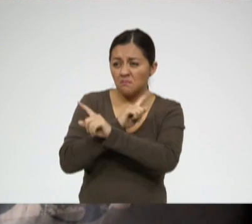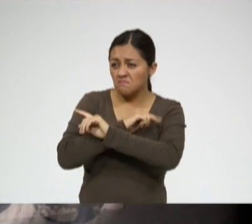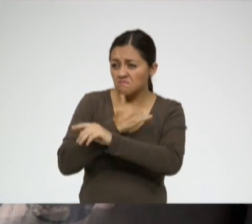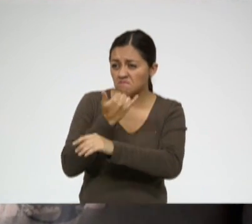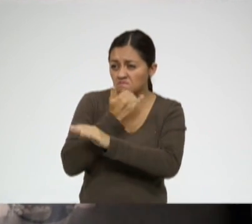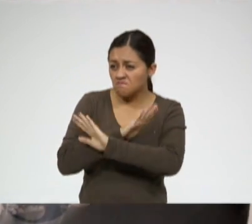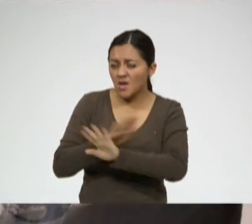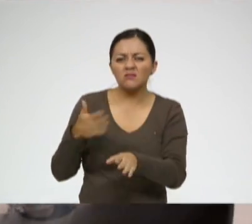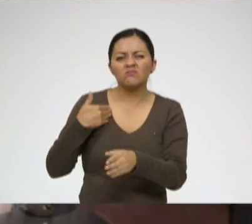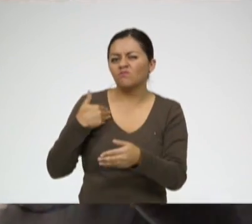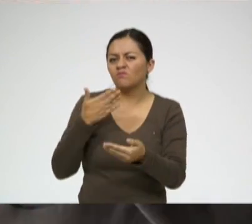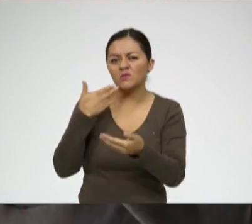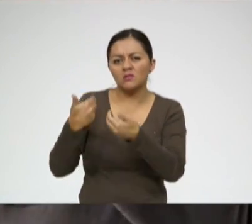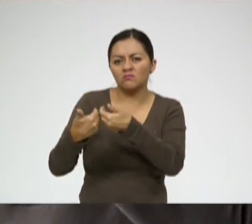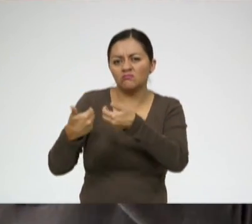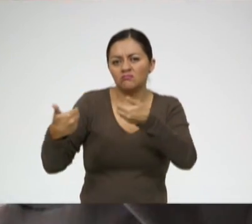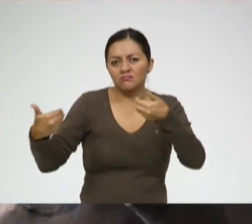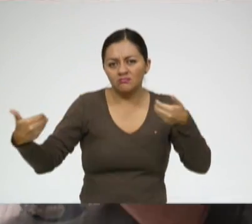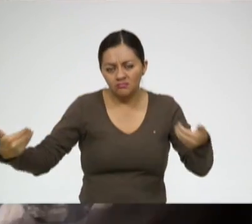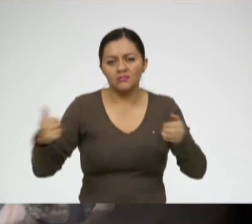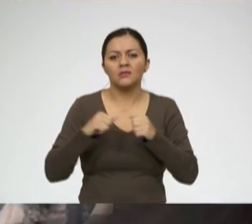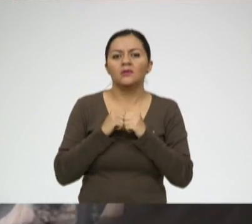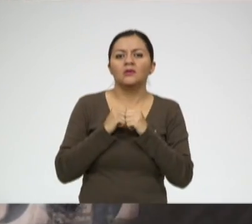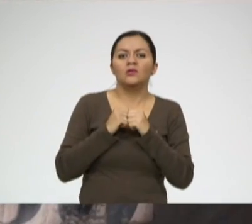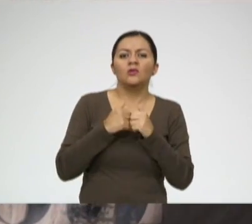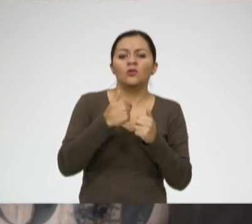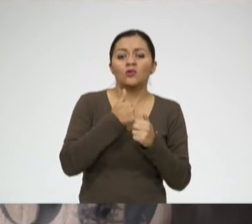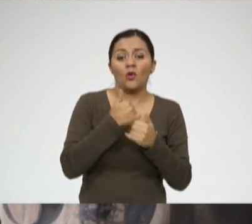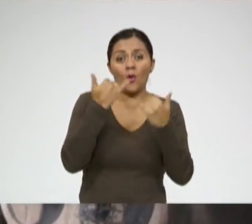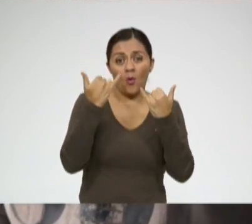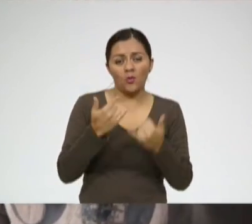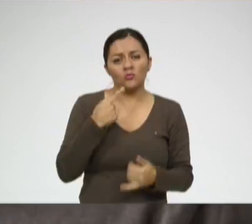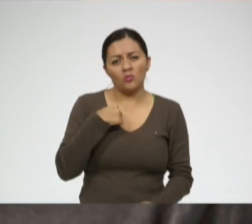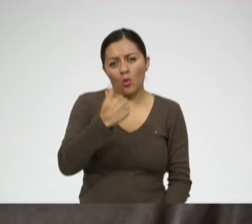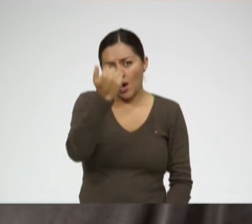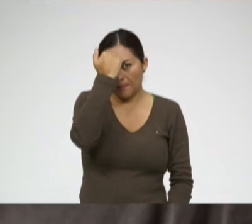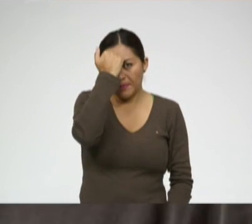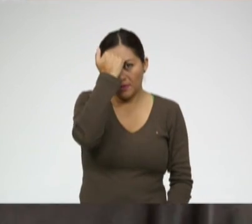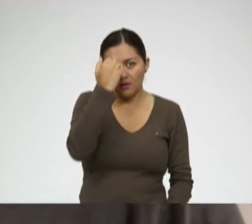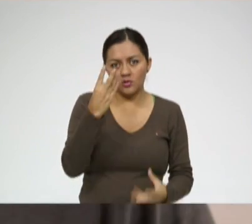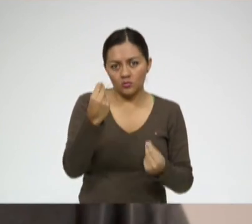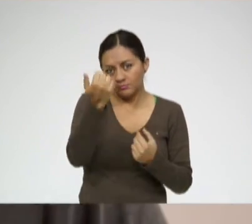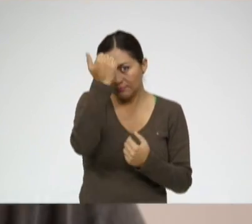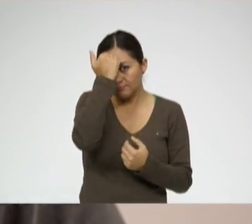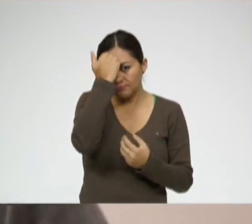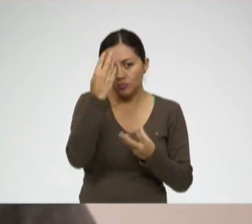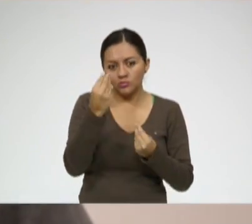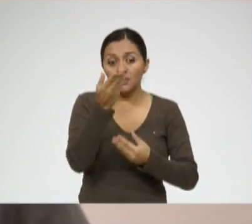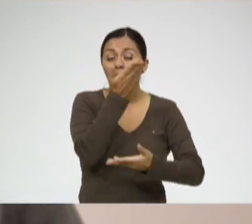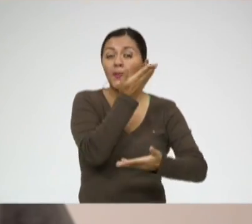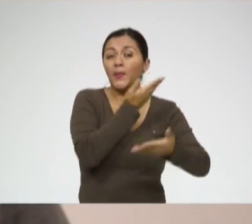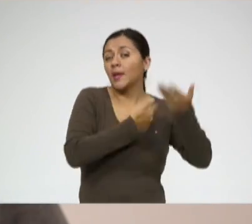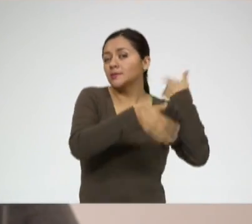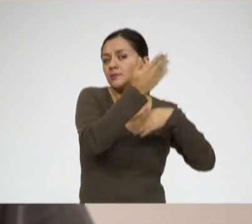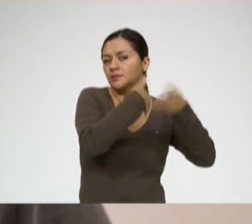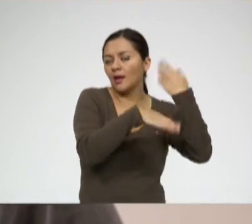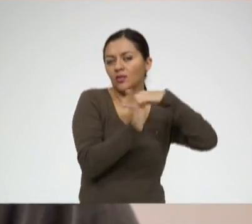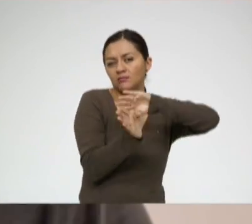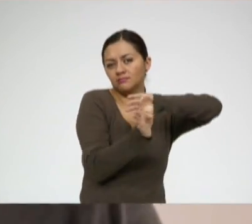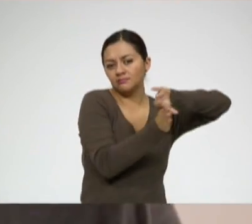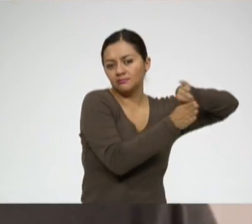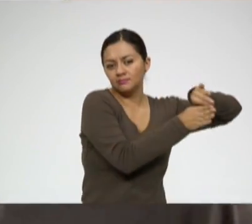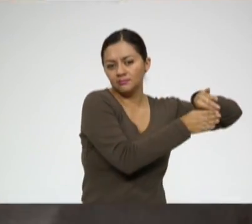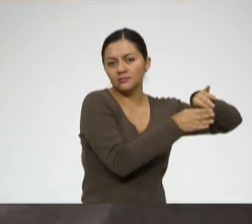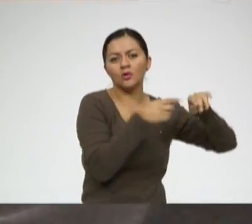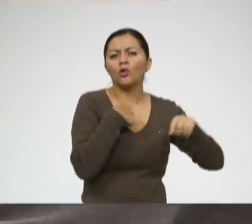que me conllevaron a hacer muchas cosas malas, ¿no? De las cuales hoy por hoy me arrepiento, ¿no? Eso es cosa del pasado, ya, no me